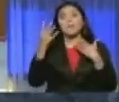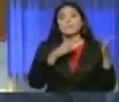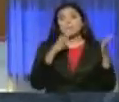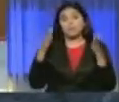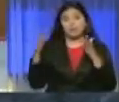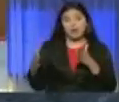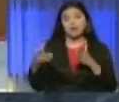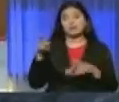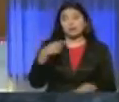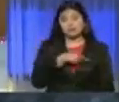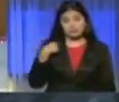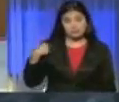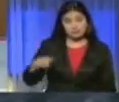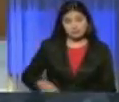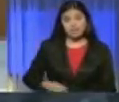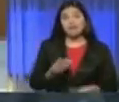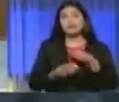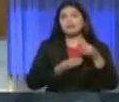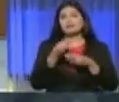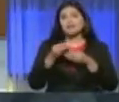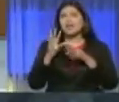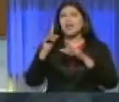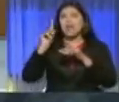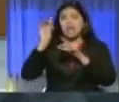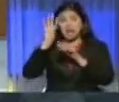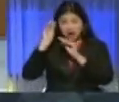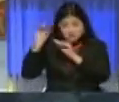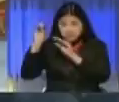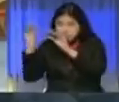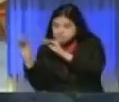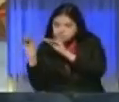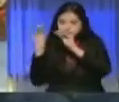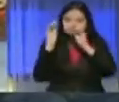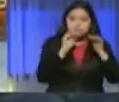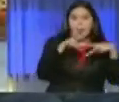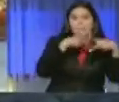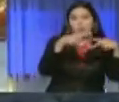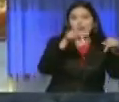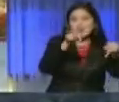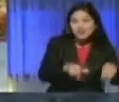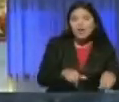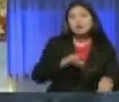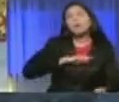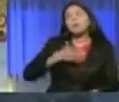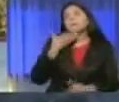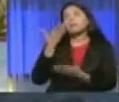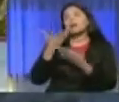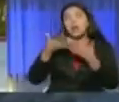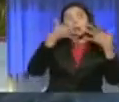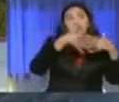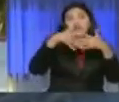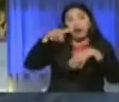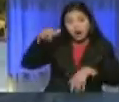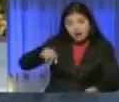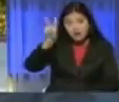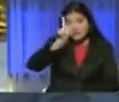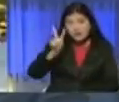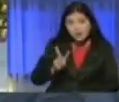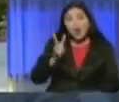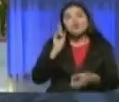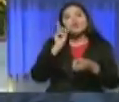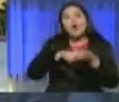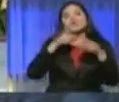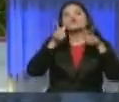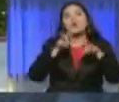parte de China de instalar fuera de China capacidades productivas, y nosotros hemos planteado que en las fábricas que tenemos en Venezuela instalar nuevas